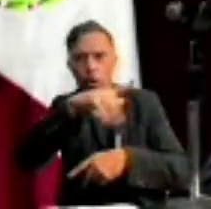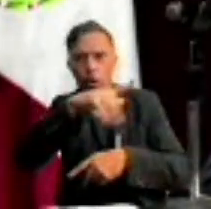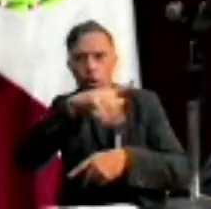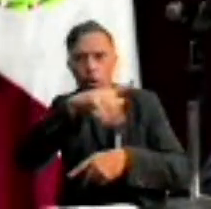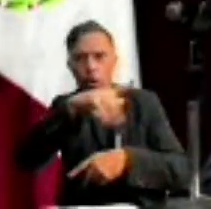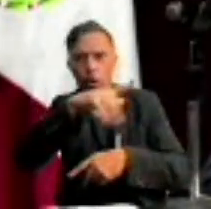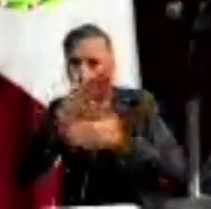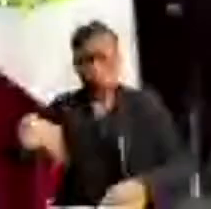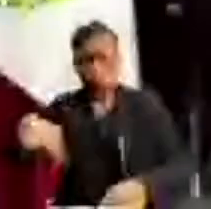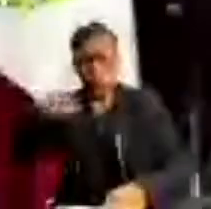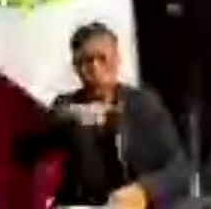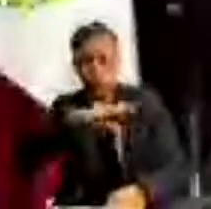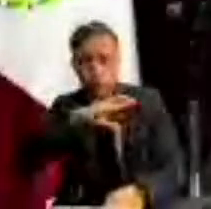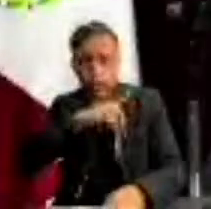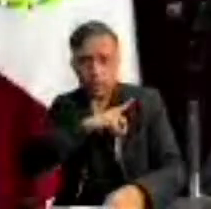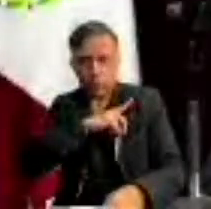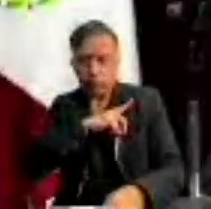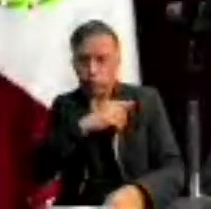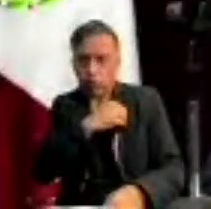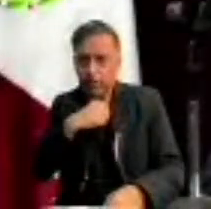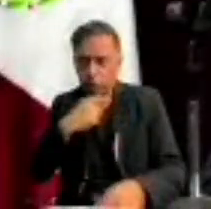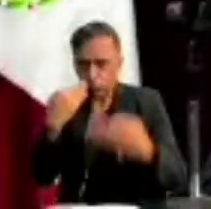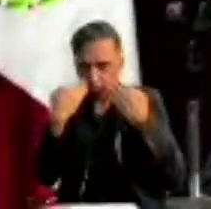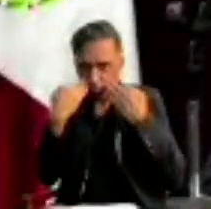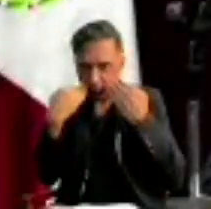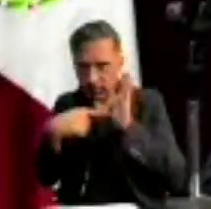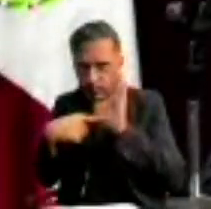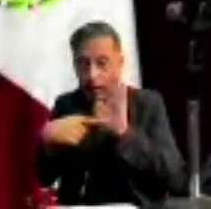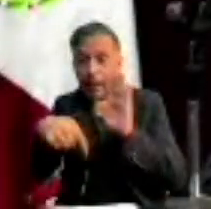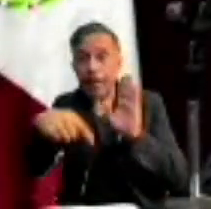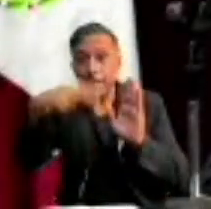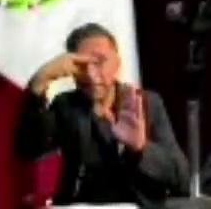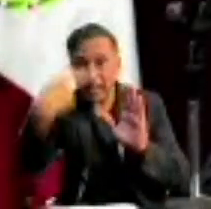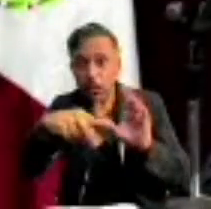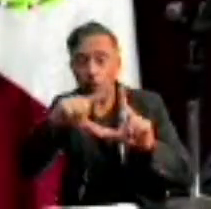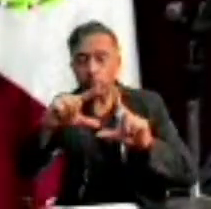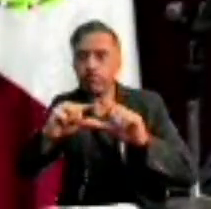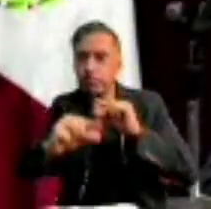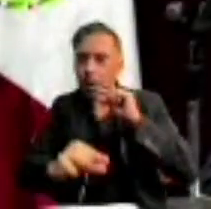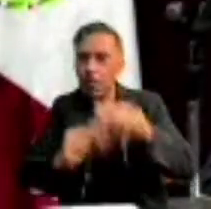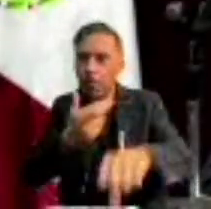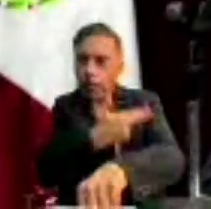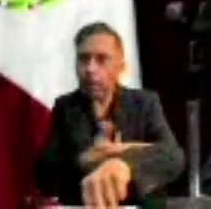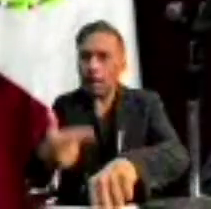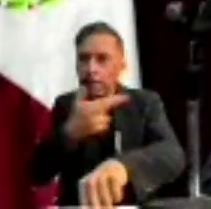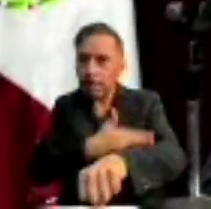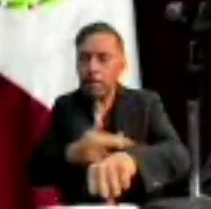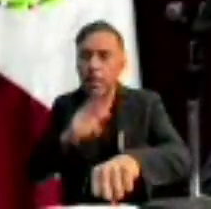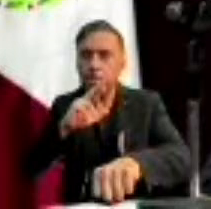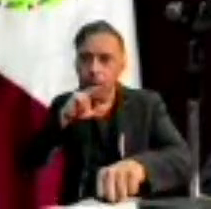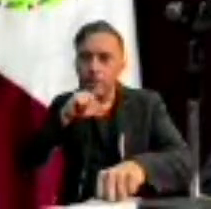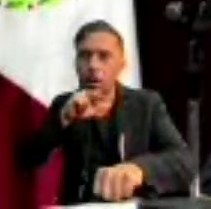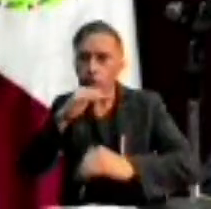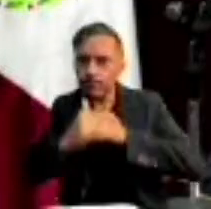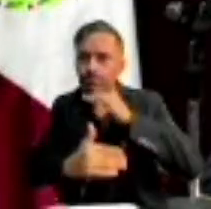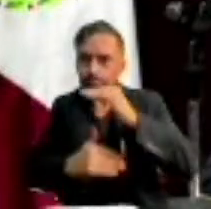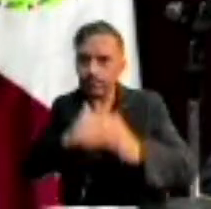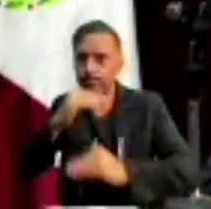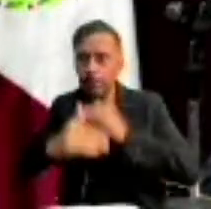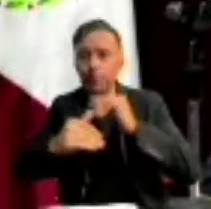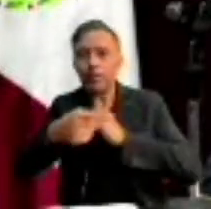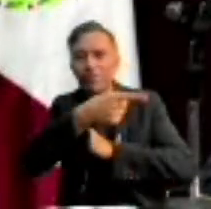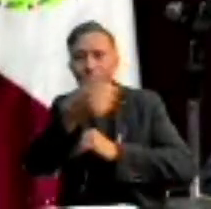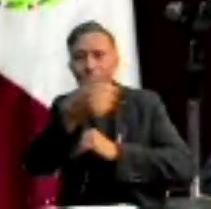oportuno actuar en nuestro país hemos construido y avanzado desde la sociedad y a través de las distintos entes gubernamentales